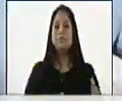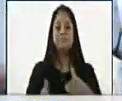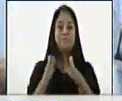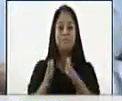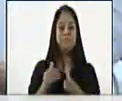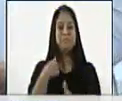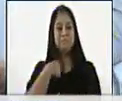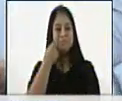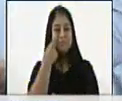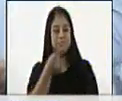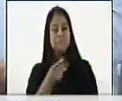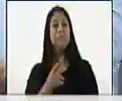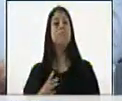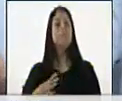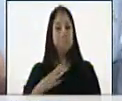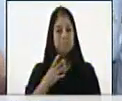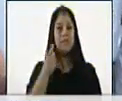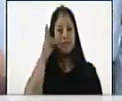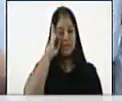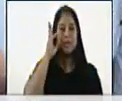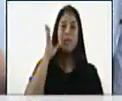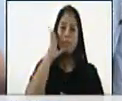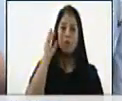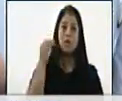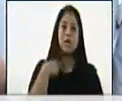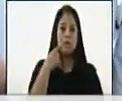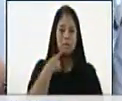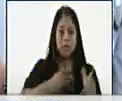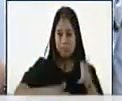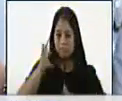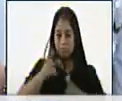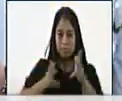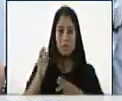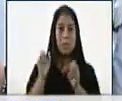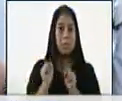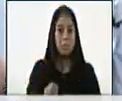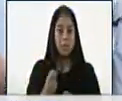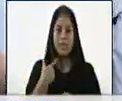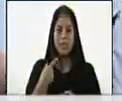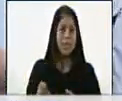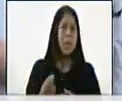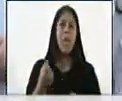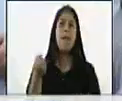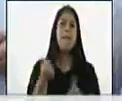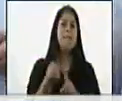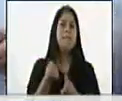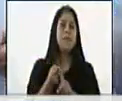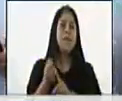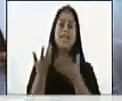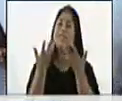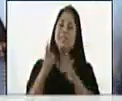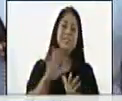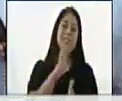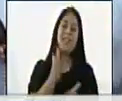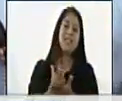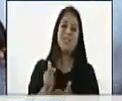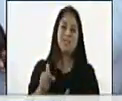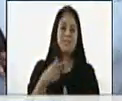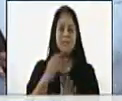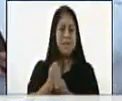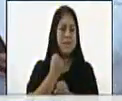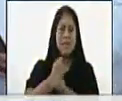alguna, una obra recordada porque va a evitar las decenas de accidentes que han habido aquí en los últimos